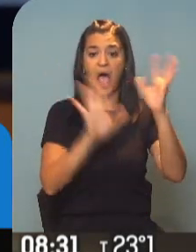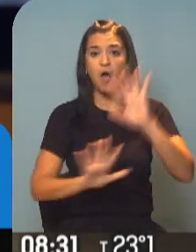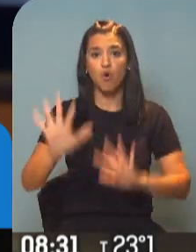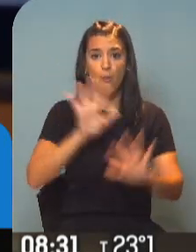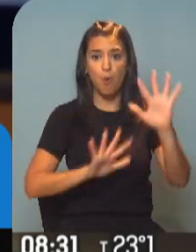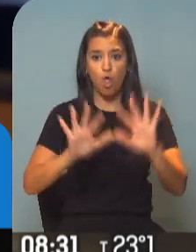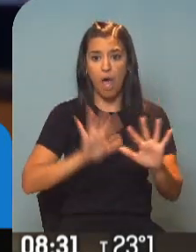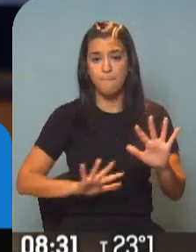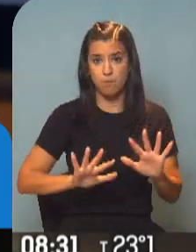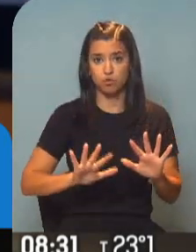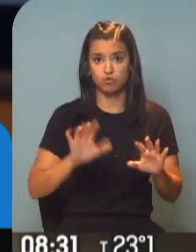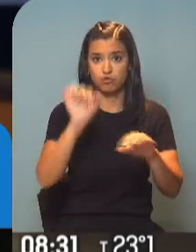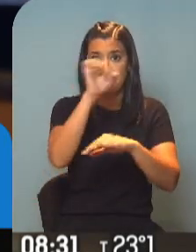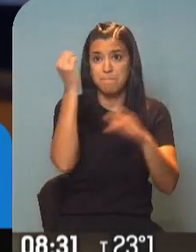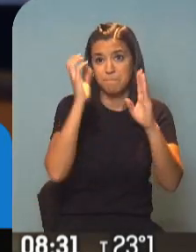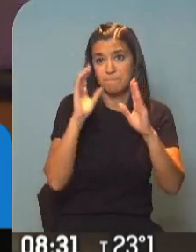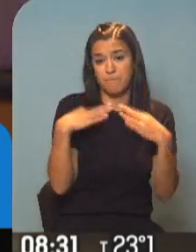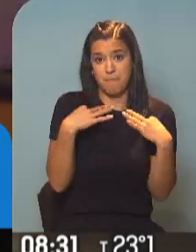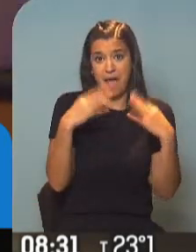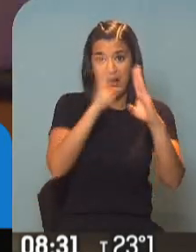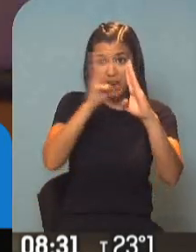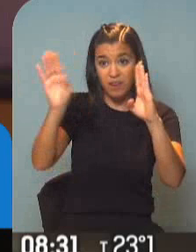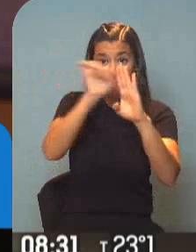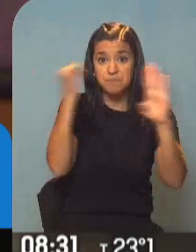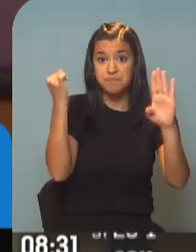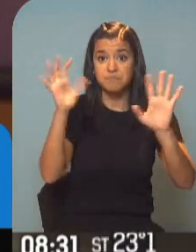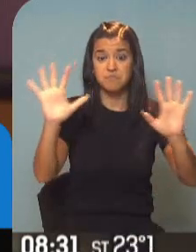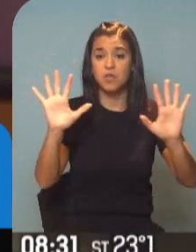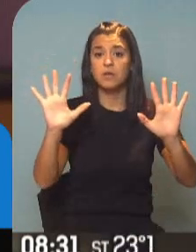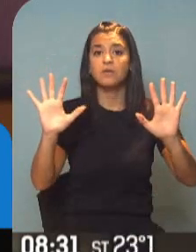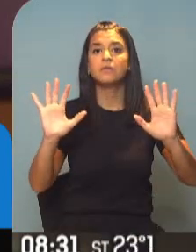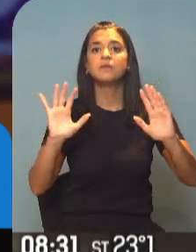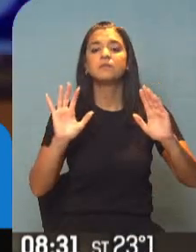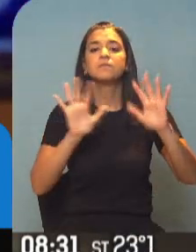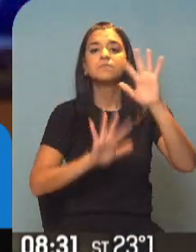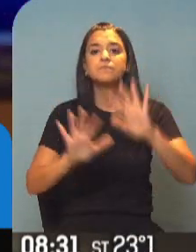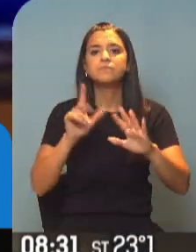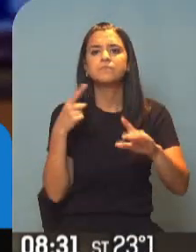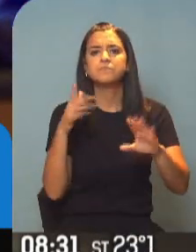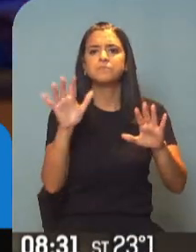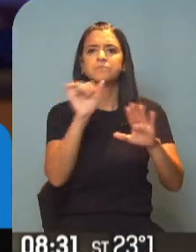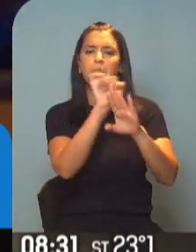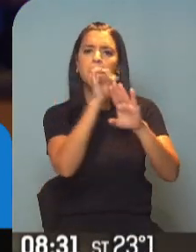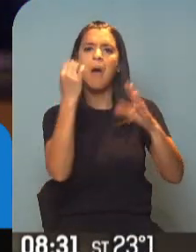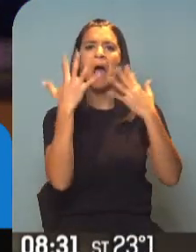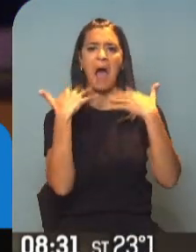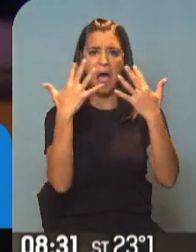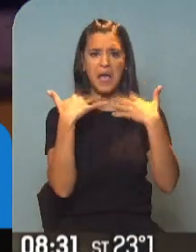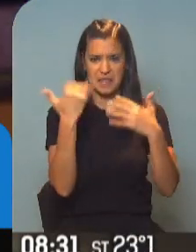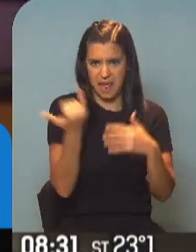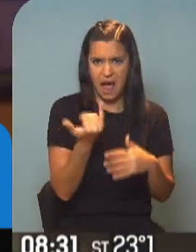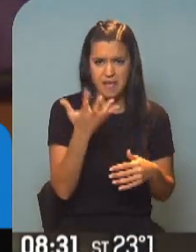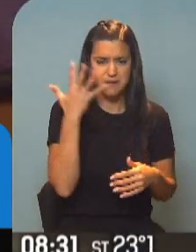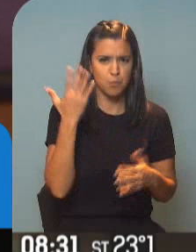el placar para que se quede un placar lo cierro garantizando que haya el suficiente aire que lo hay normalmente para un gato